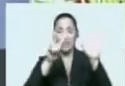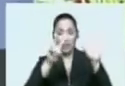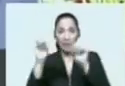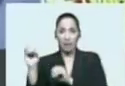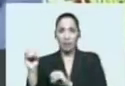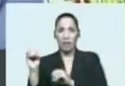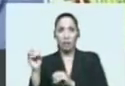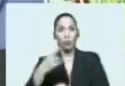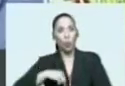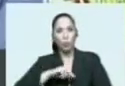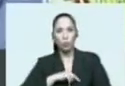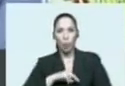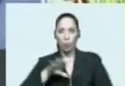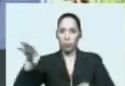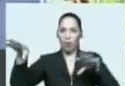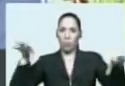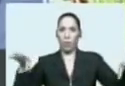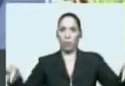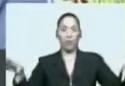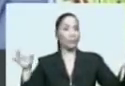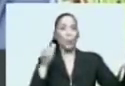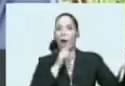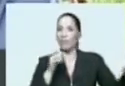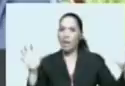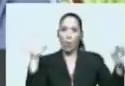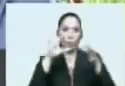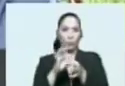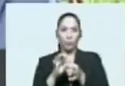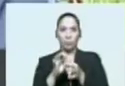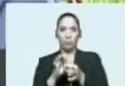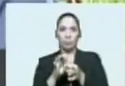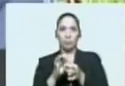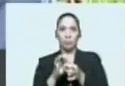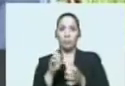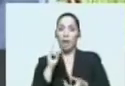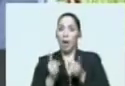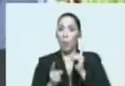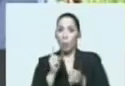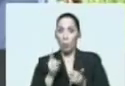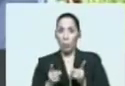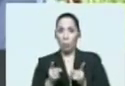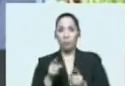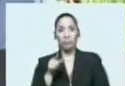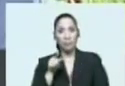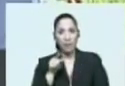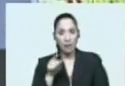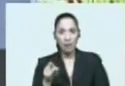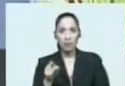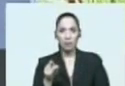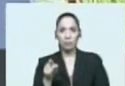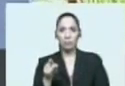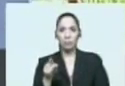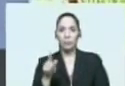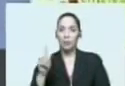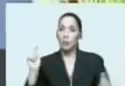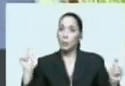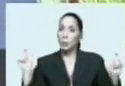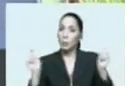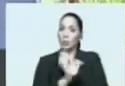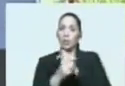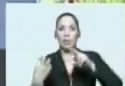desunidos pero aún en esas parcelas en las que se había convertido la izquierda